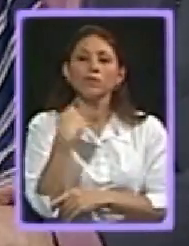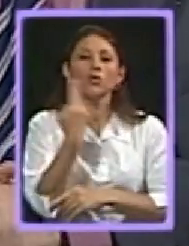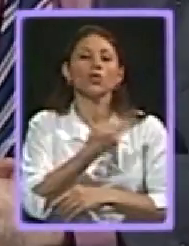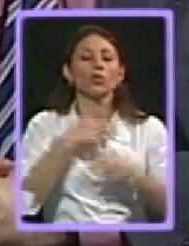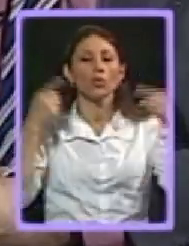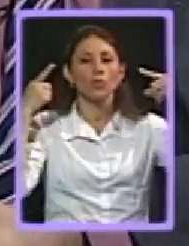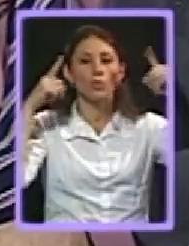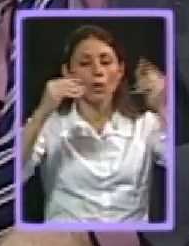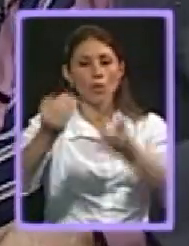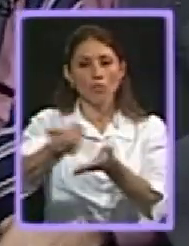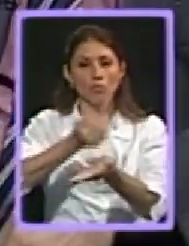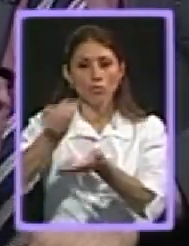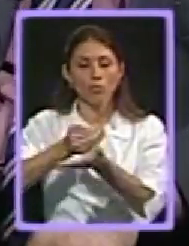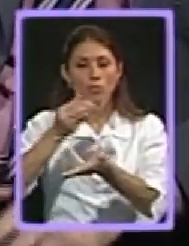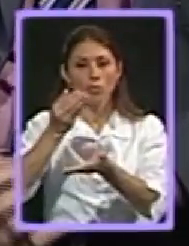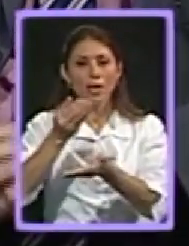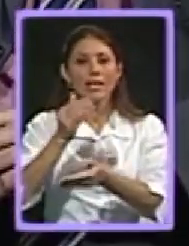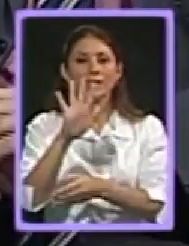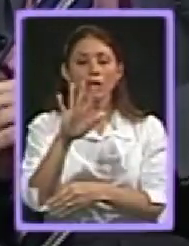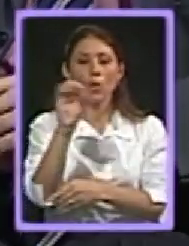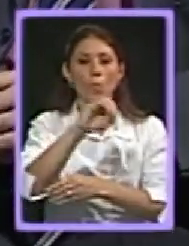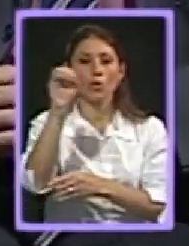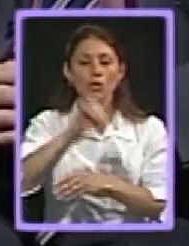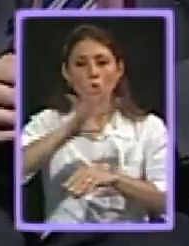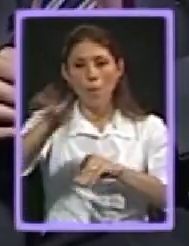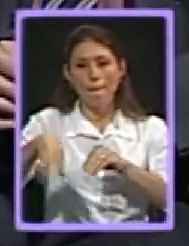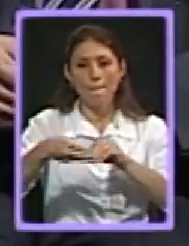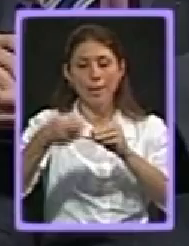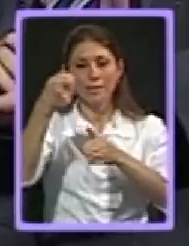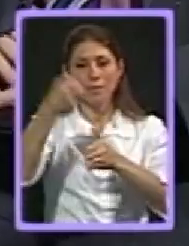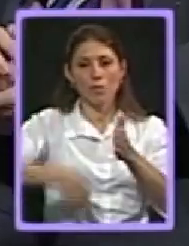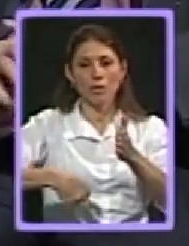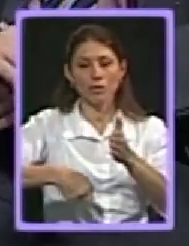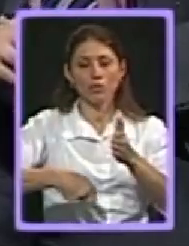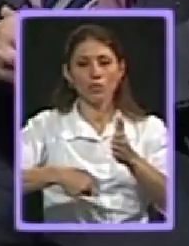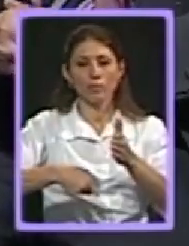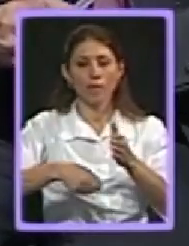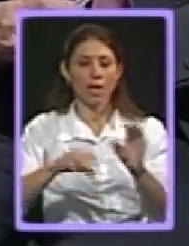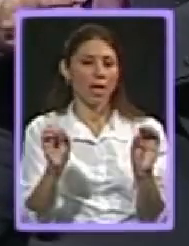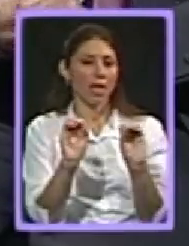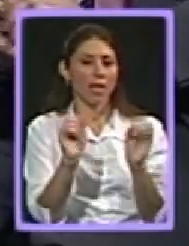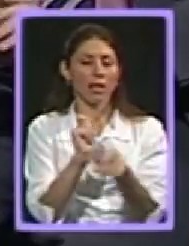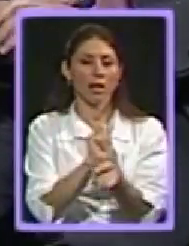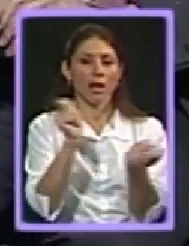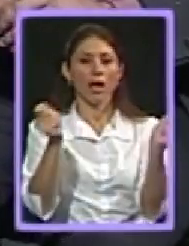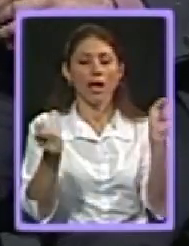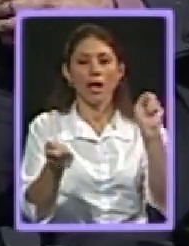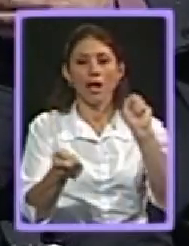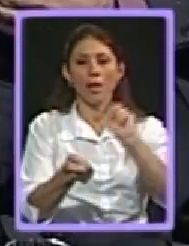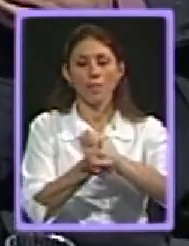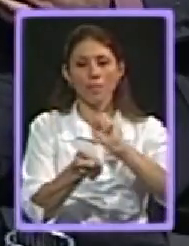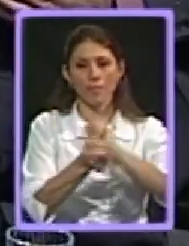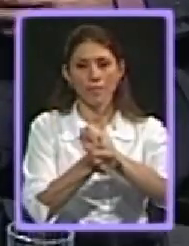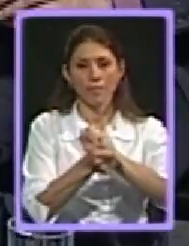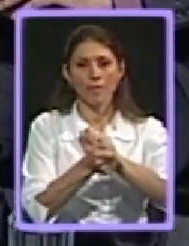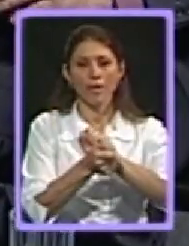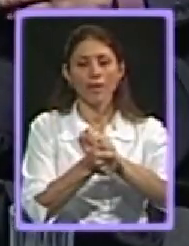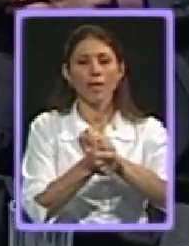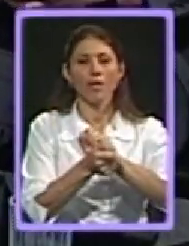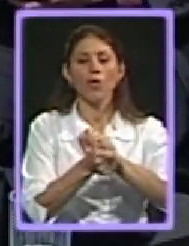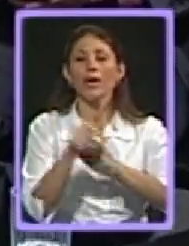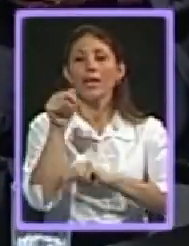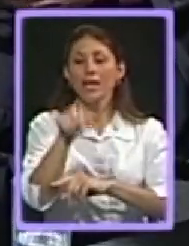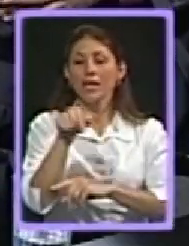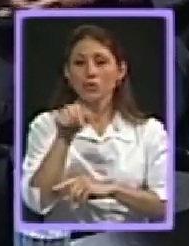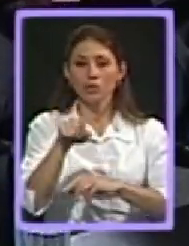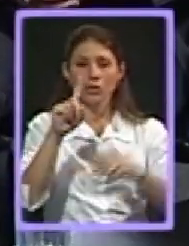recaudar un 5% más de impuestos sin que hubiera cambiado la legislación. Y eso ciertamente es